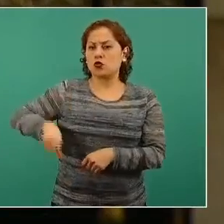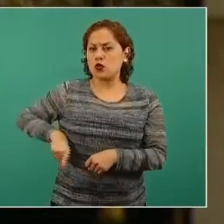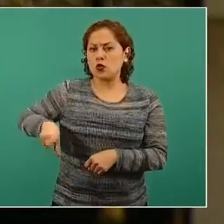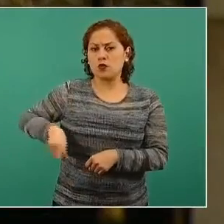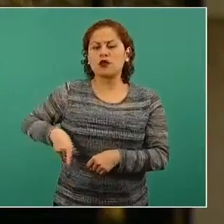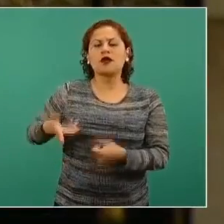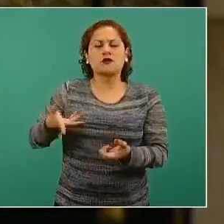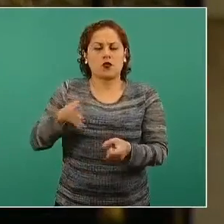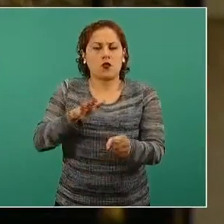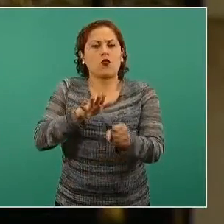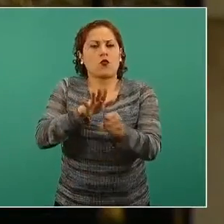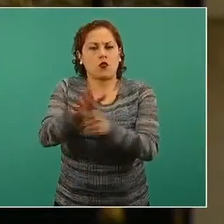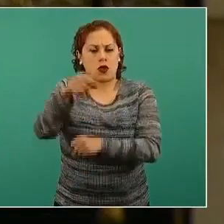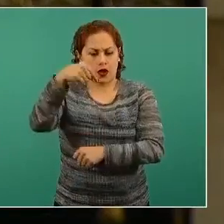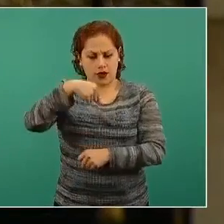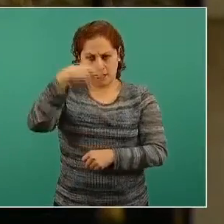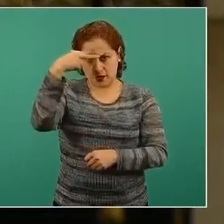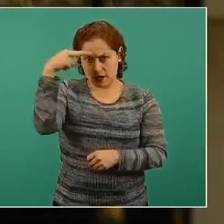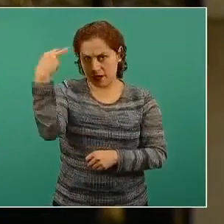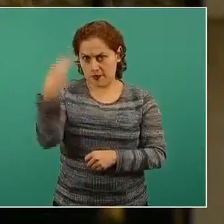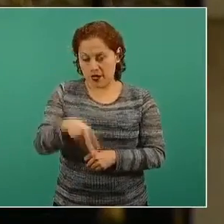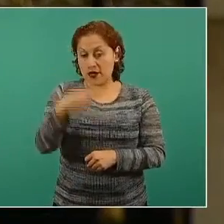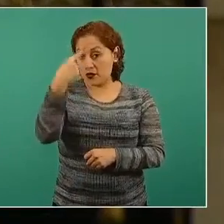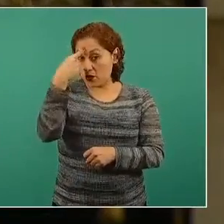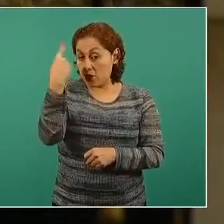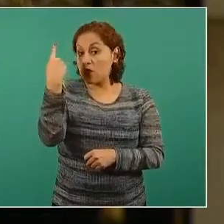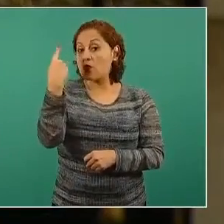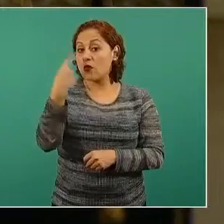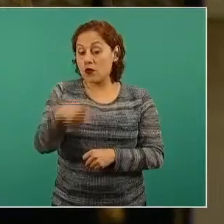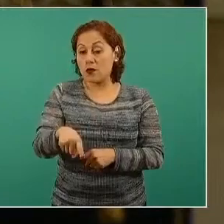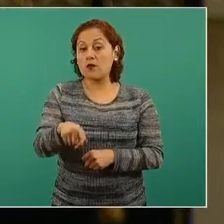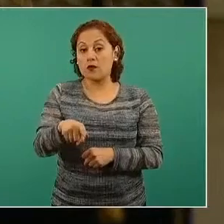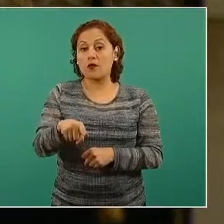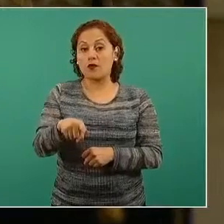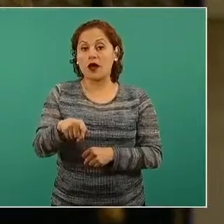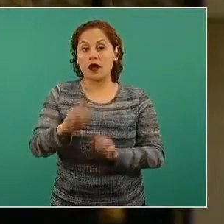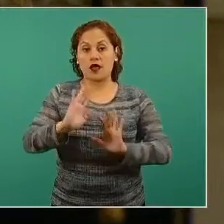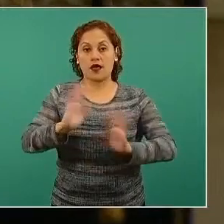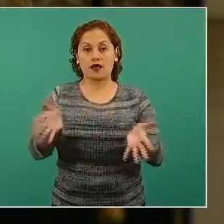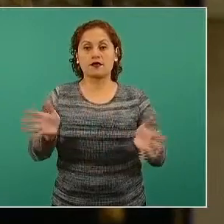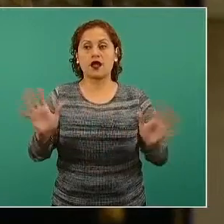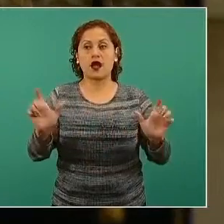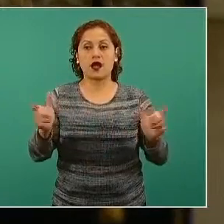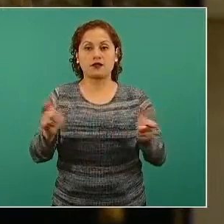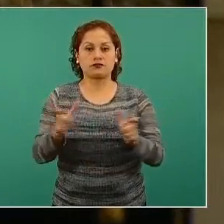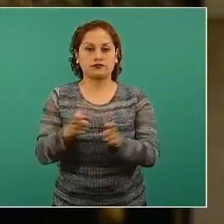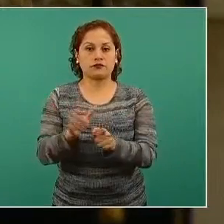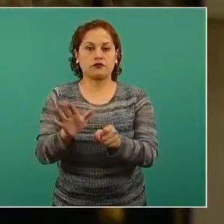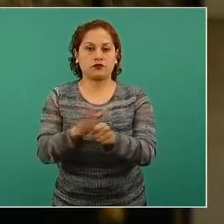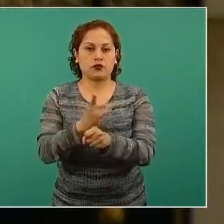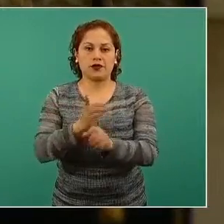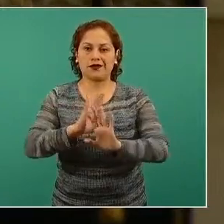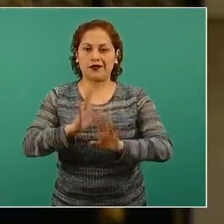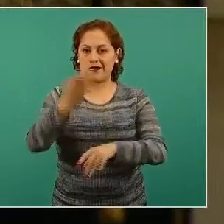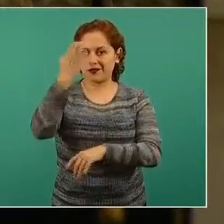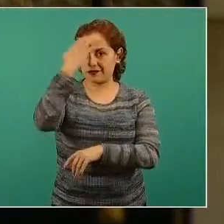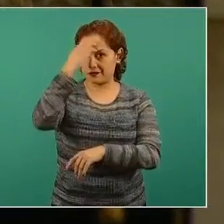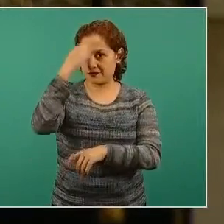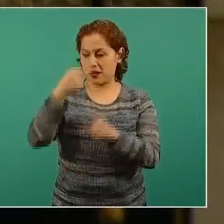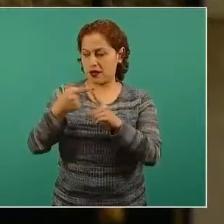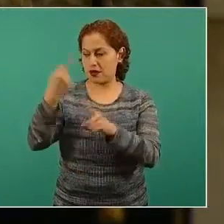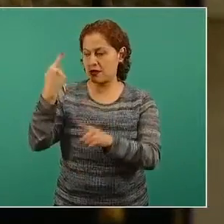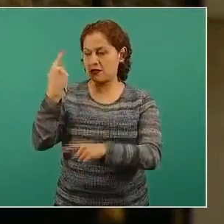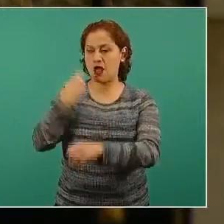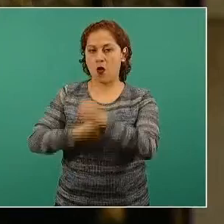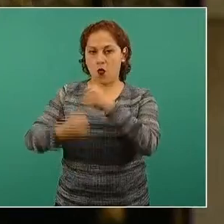retos aquí en México para vencer, ya después de un año, ya después de lo que viene con vacunas?